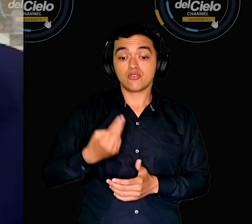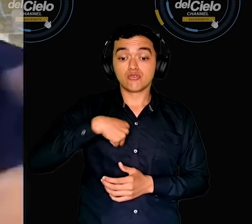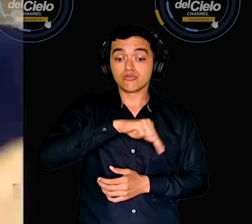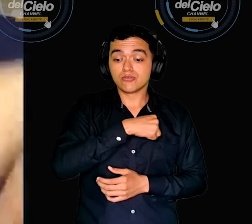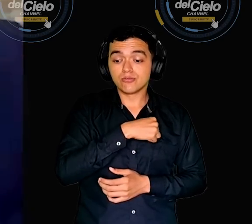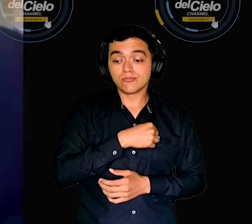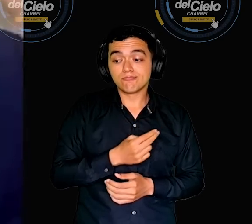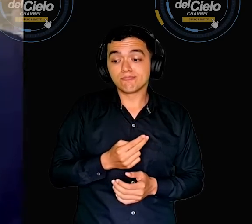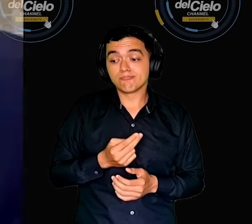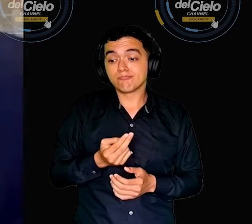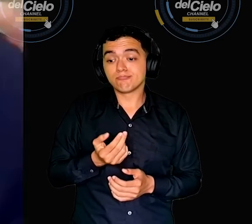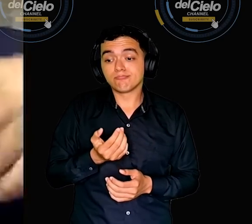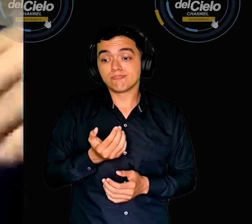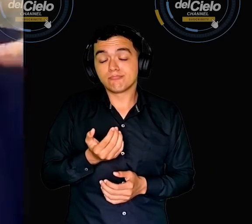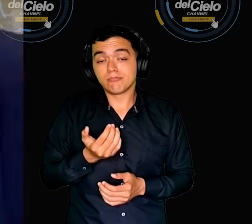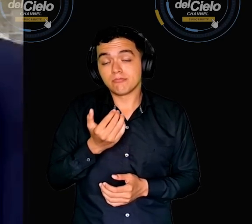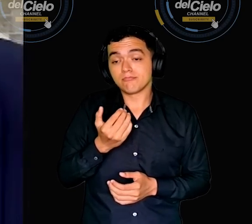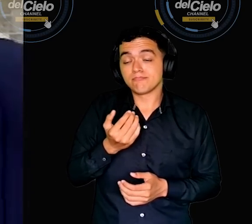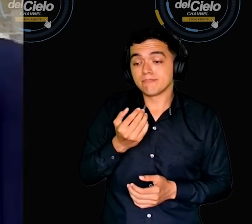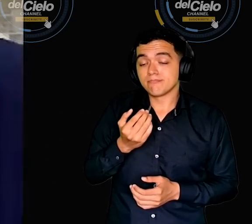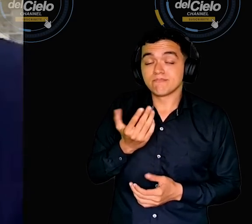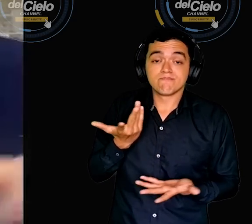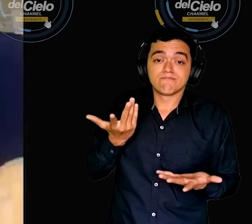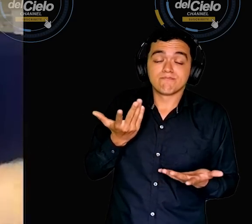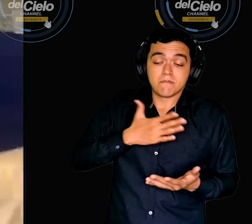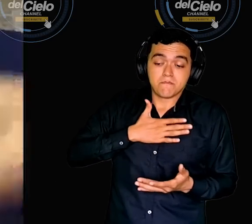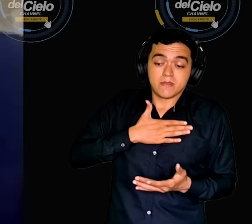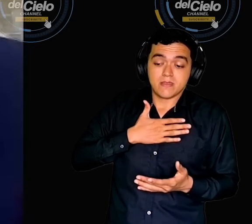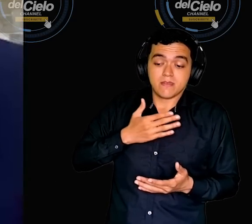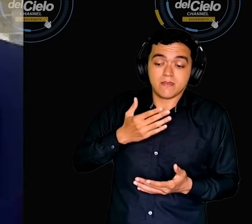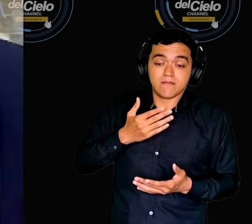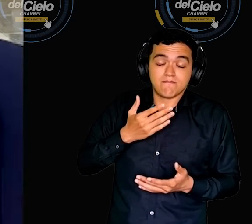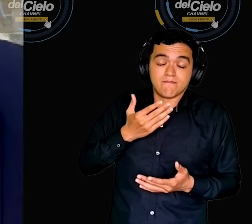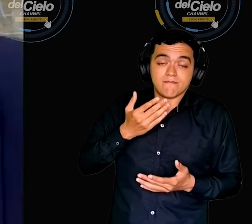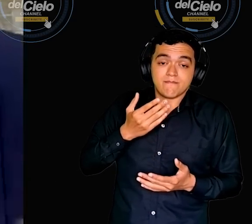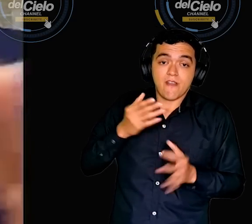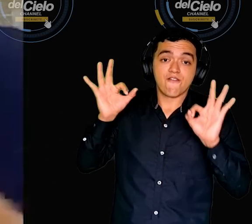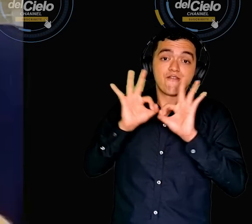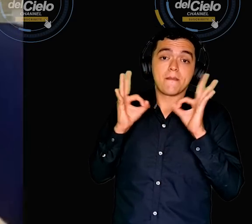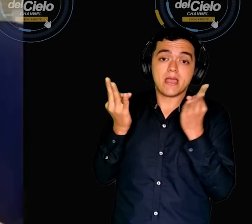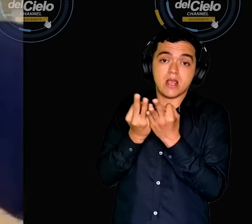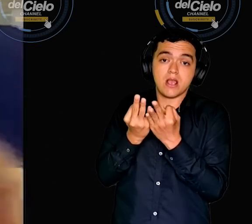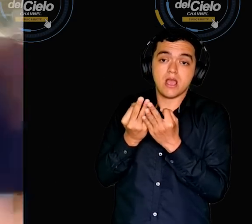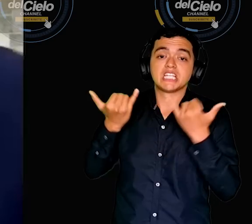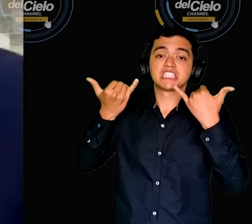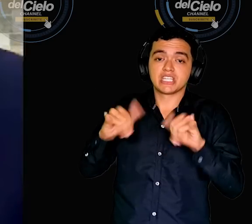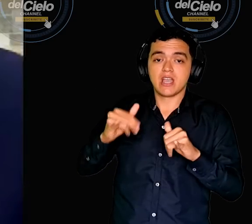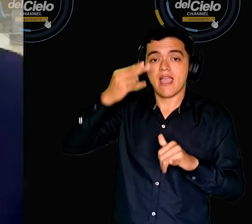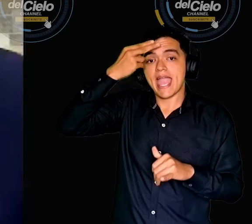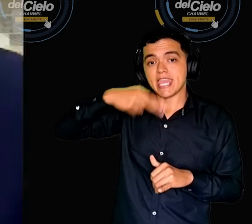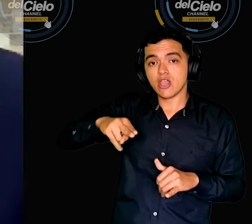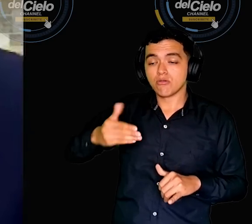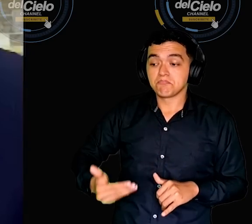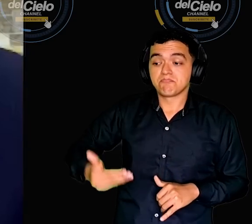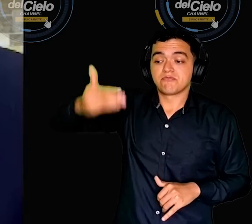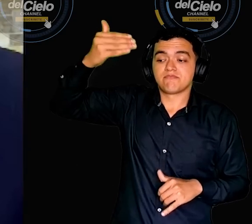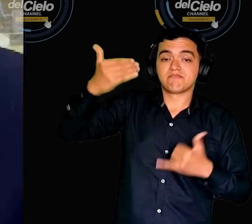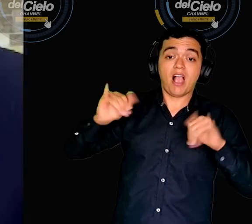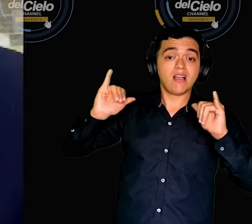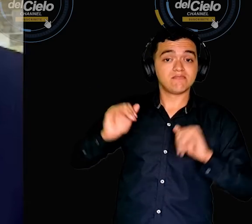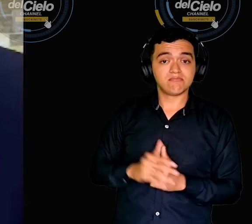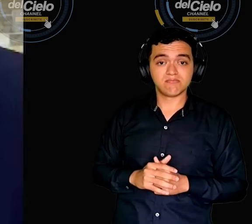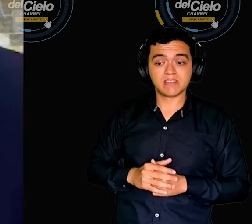permanece. Pero si aquí hay que tirar para poder liberarse, porque mi papá no me deja, mi mamá no me deja, yo voy a romper.